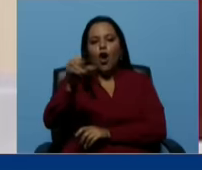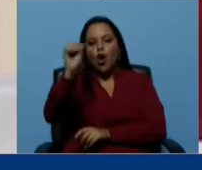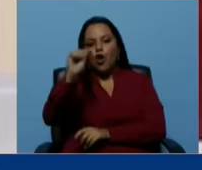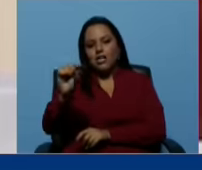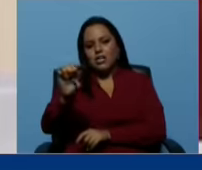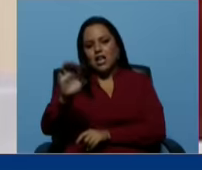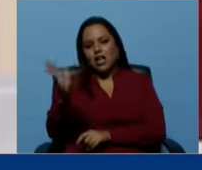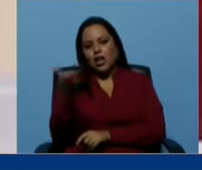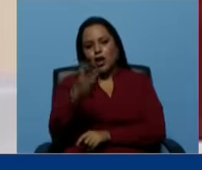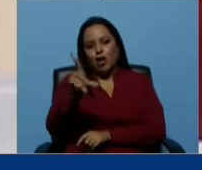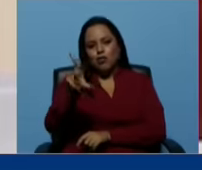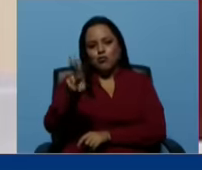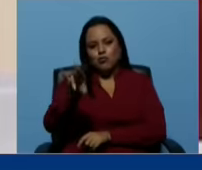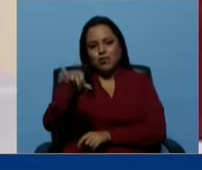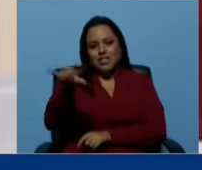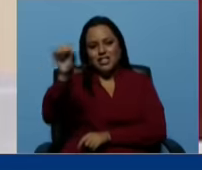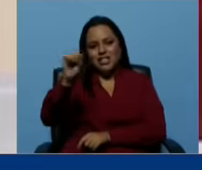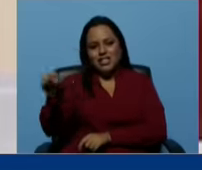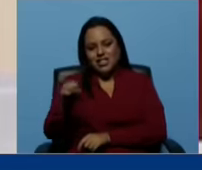Después llegó José Luis Rodríguez